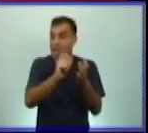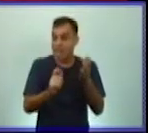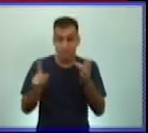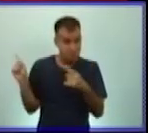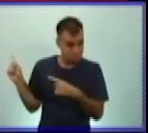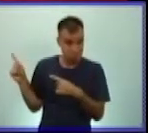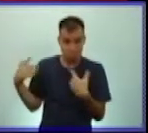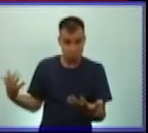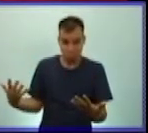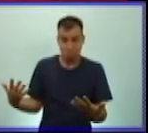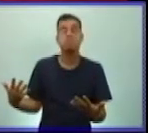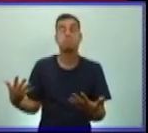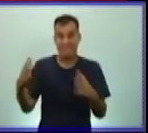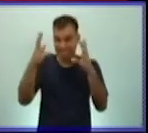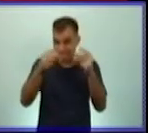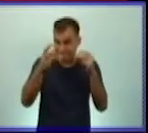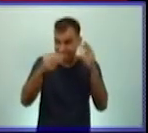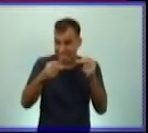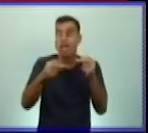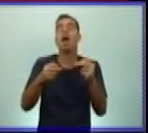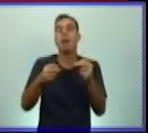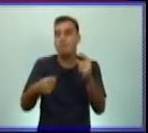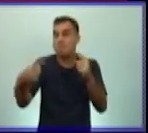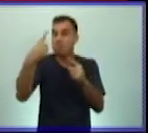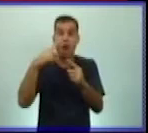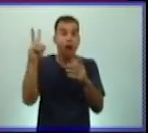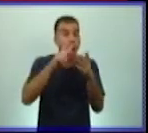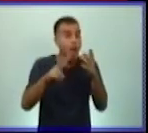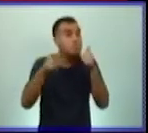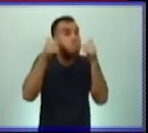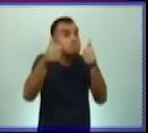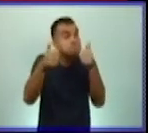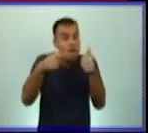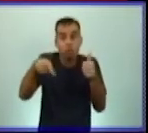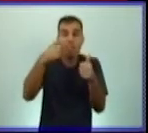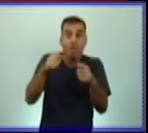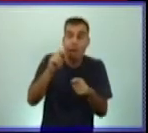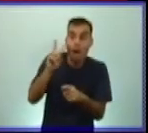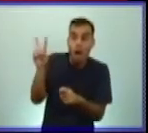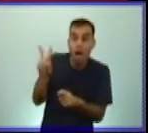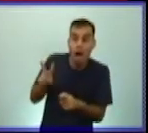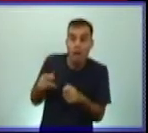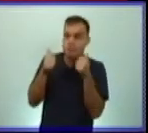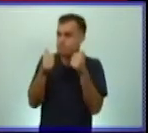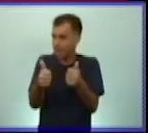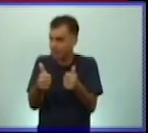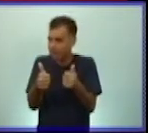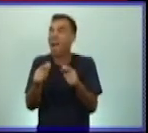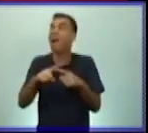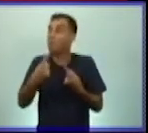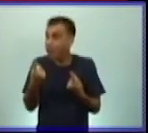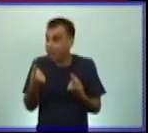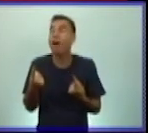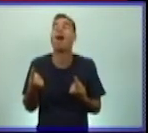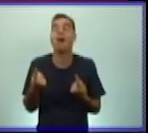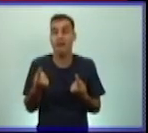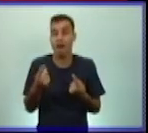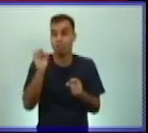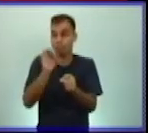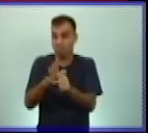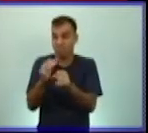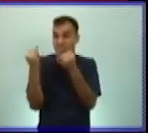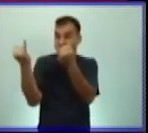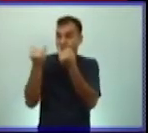un ejercicio de cálculo, lo primero es leer el ejercicio detenidamente. ¿Por qué? Porque a partir de la información que nos brinda